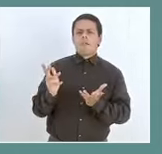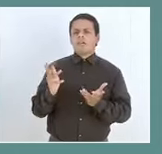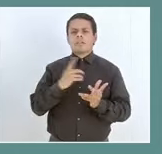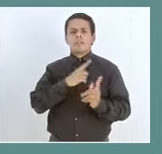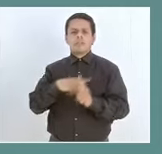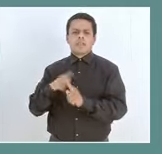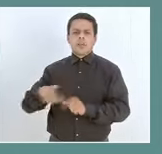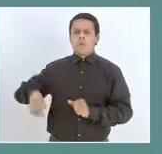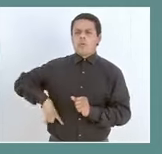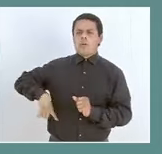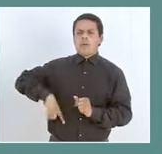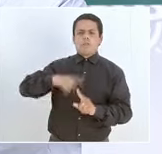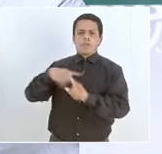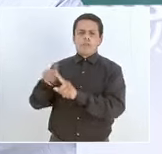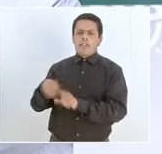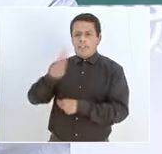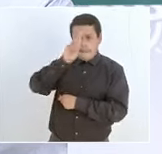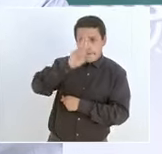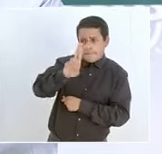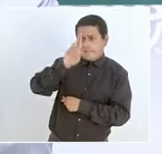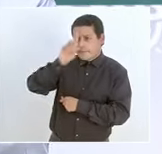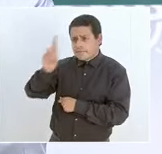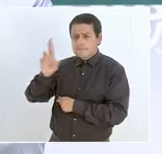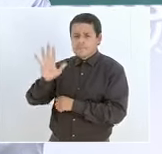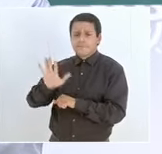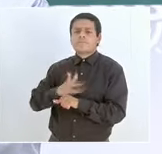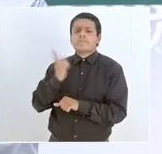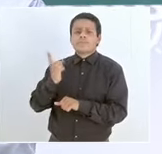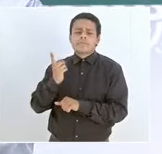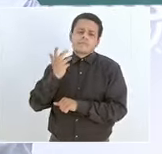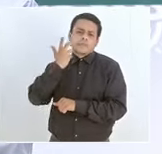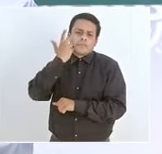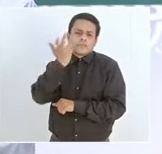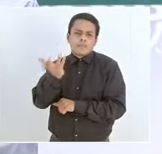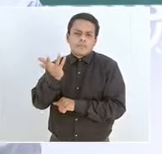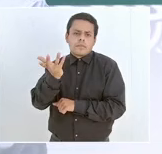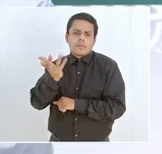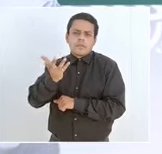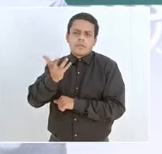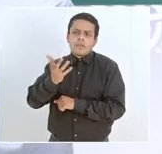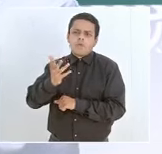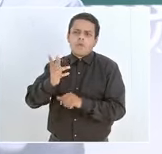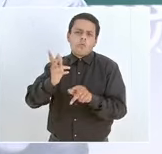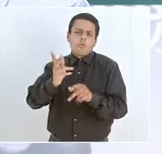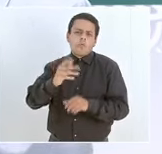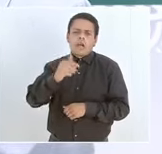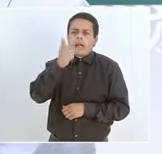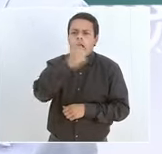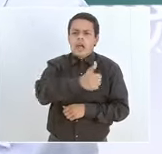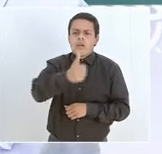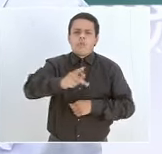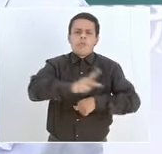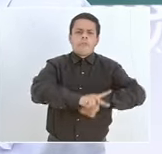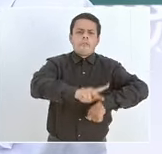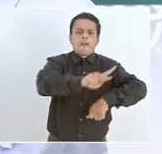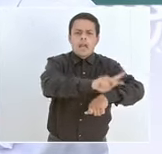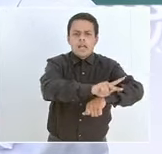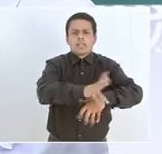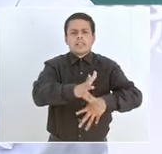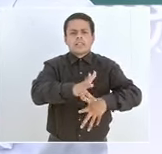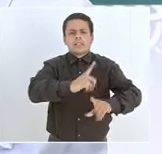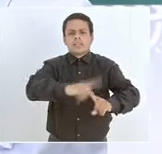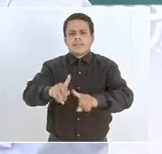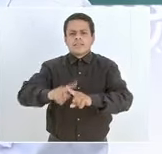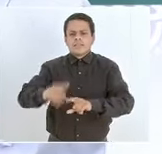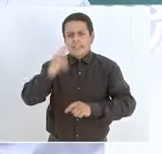naciones extranjeras, porque queremos que los pueblos, las naciones, los gobiernos